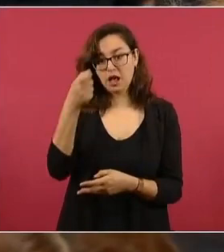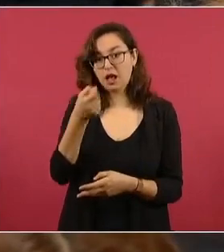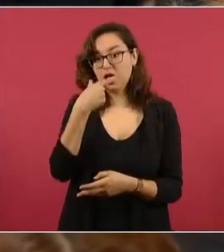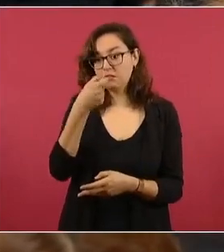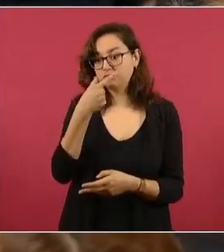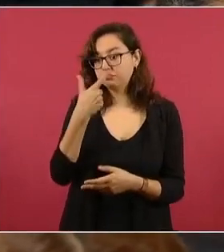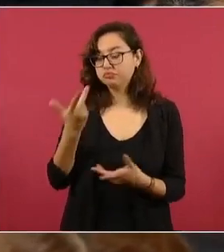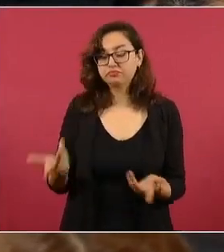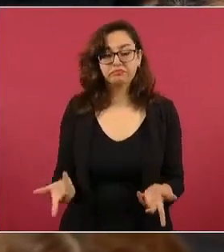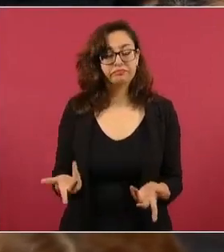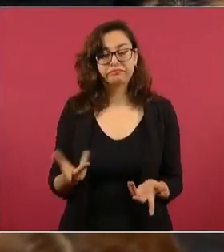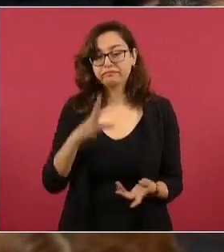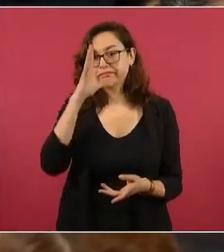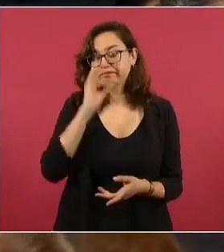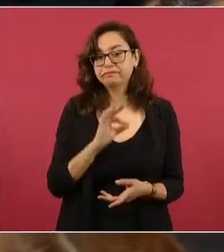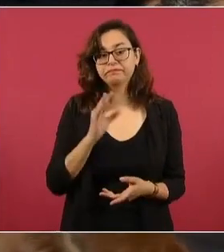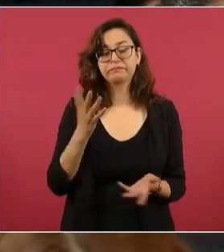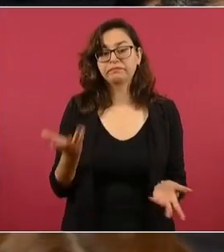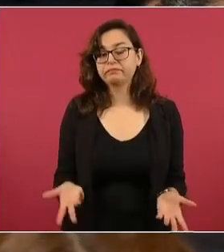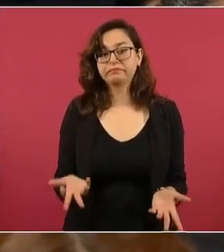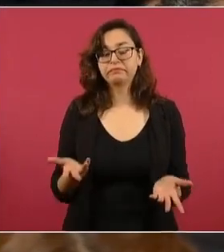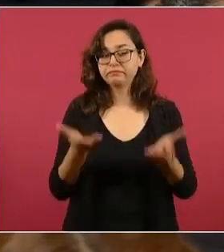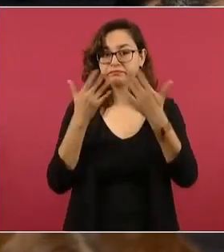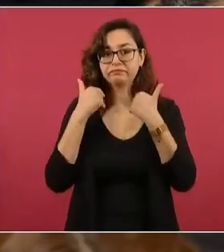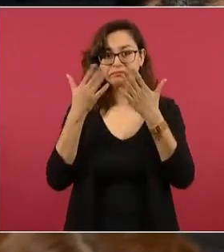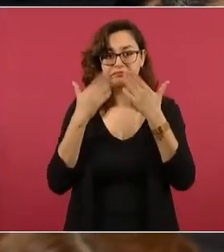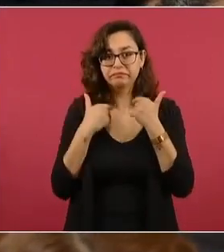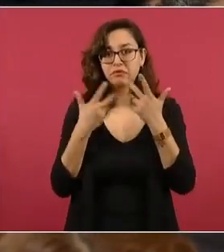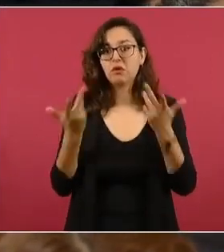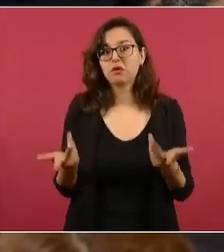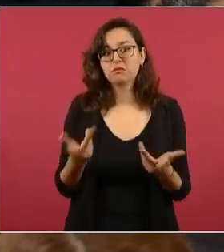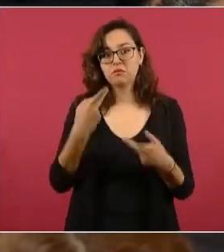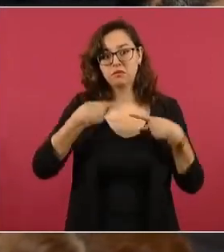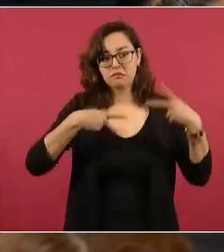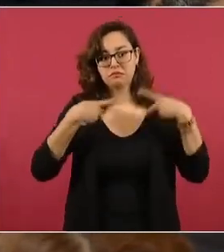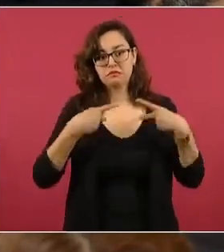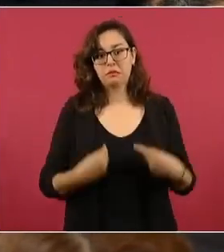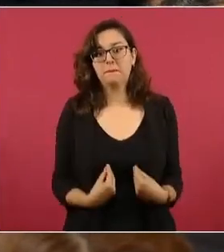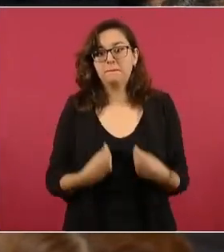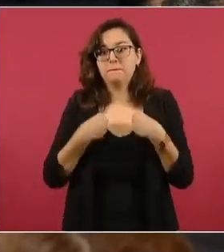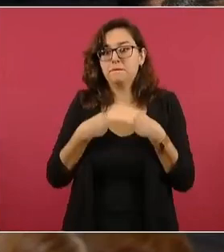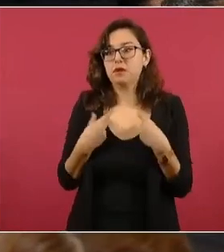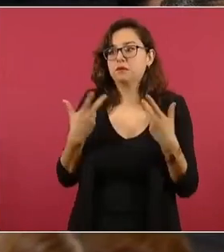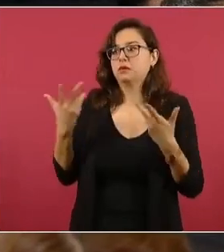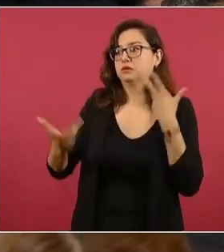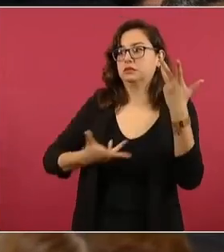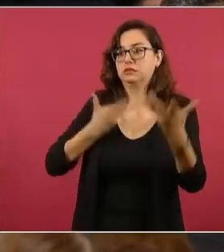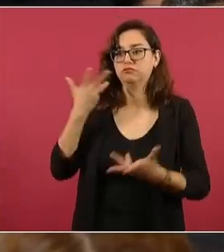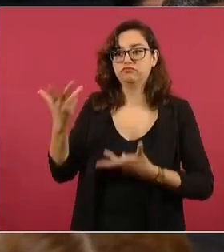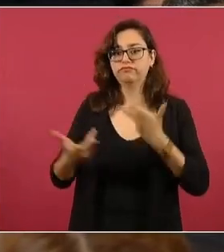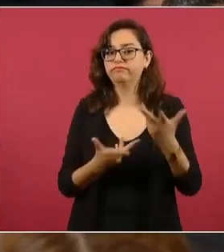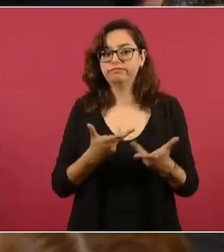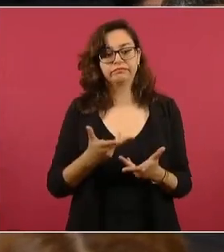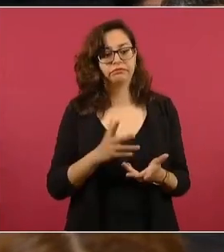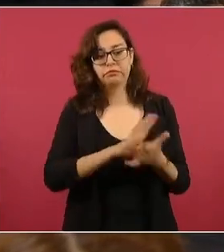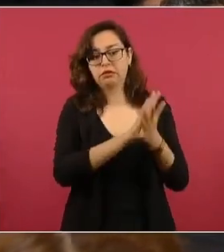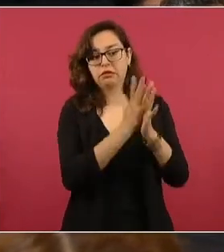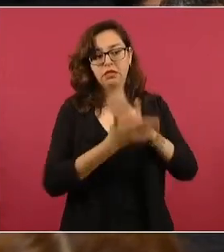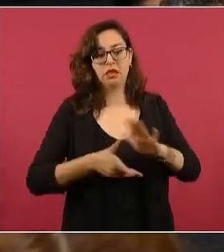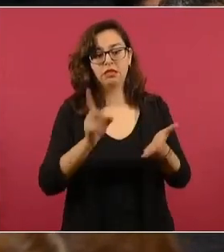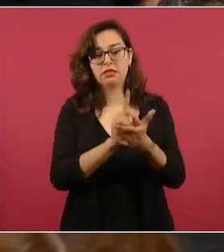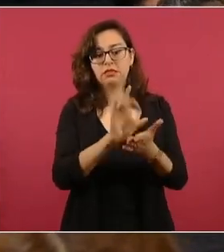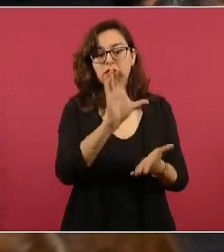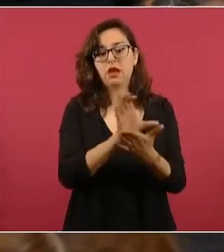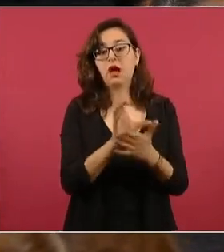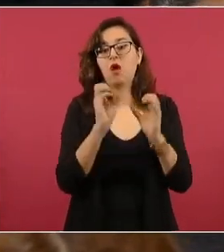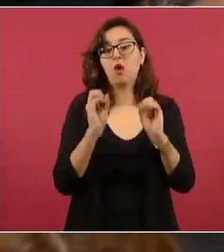de discapacidad o de vida o muerte. Por ejemplo, aquí mismo en la Ciudad de México, en el